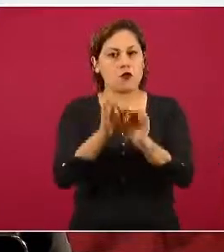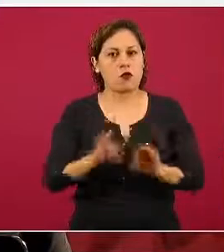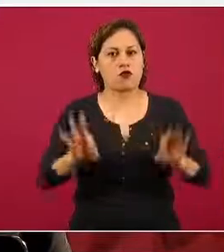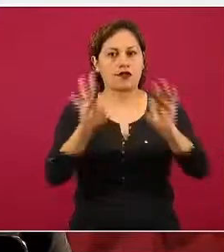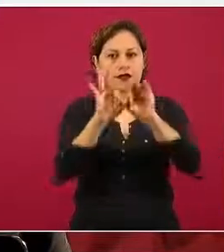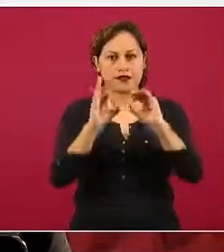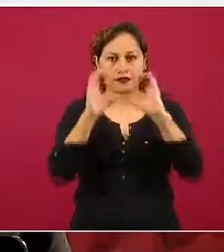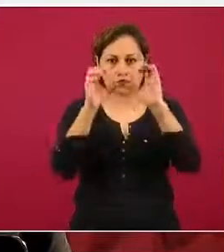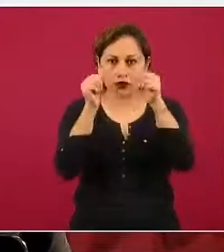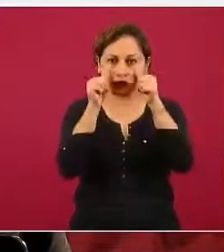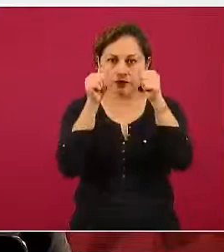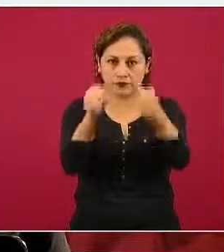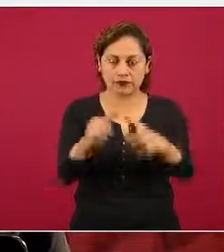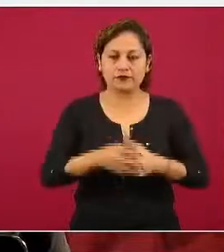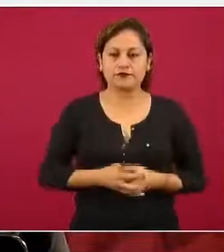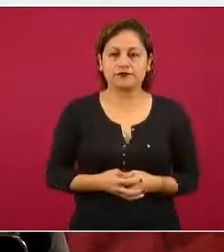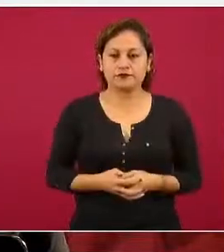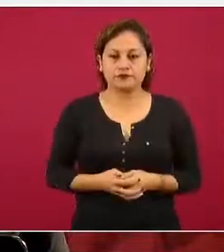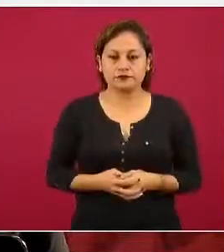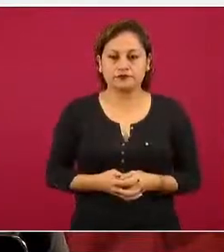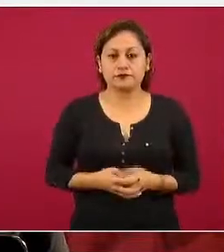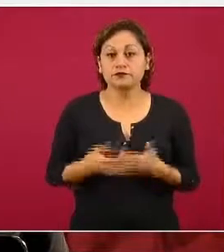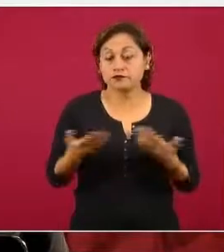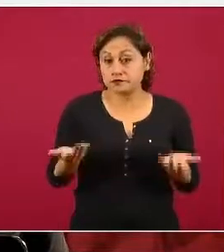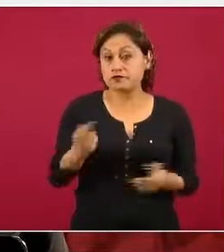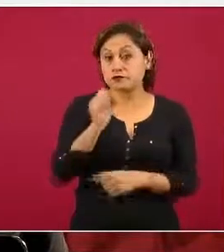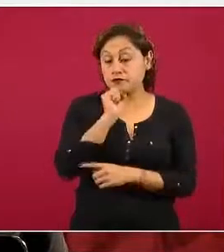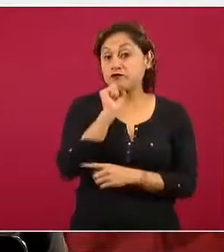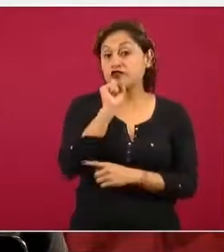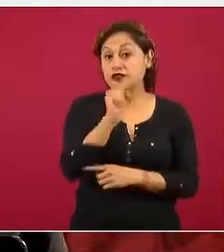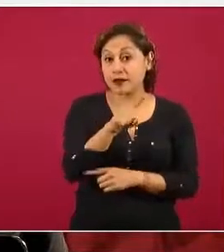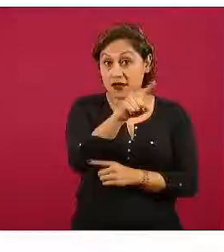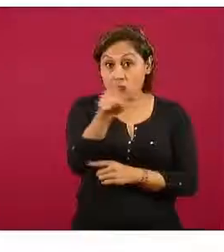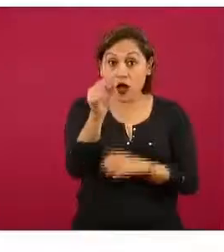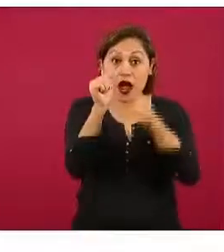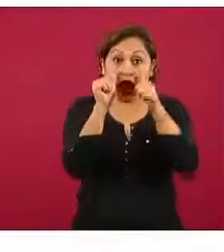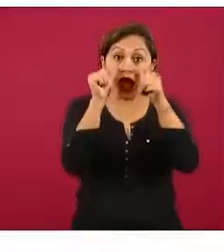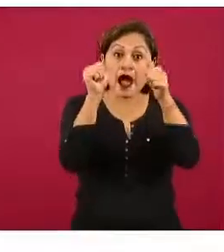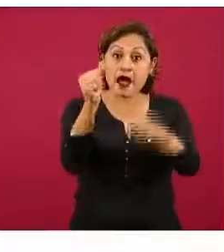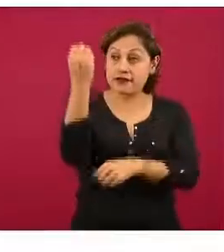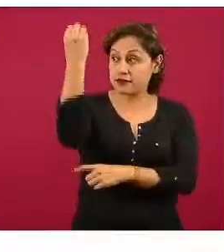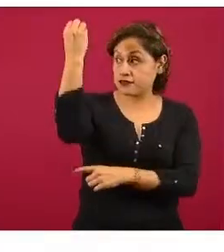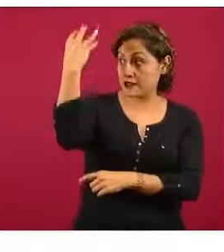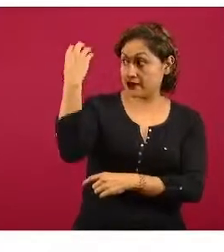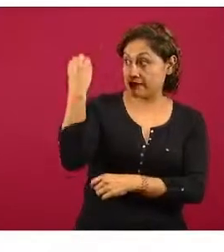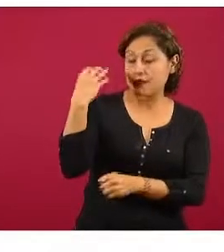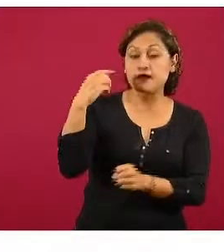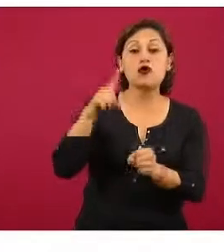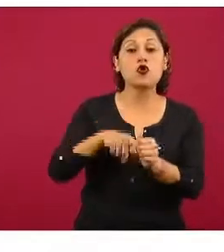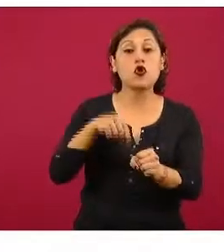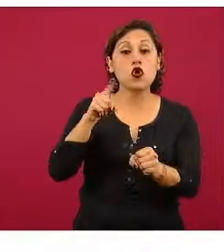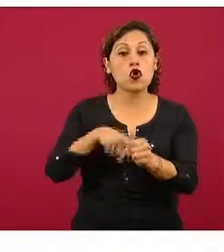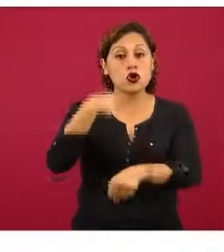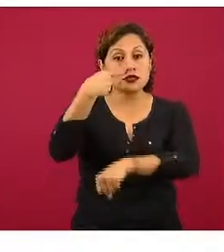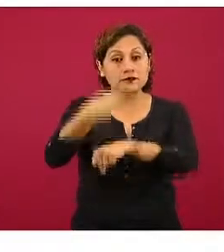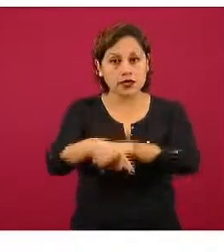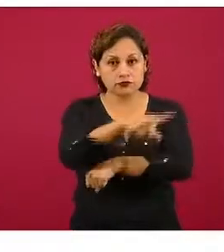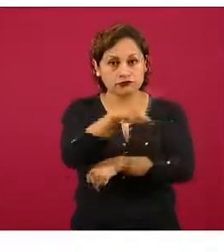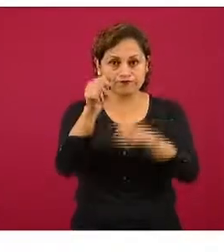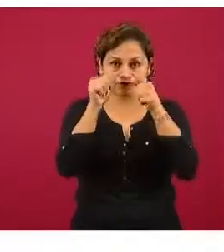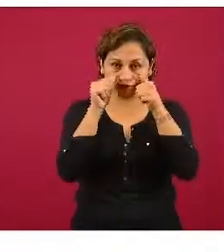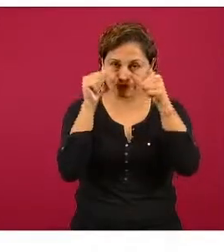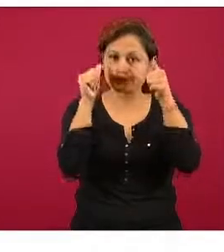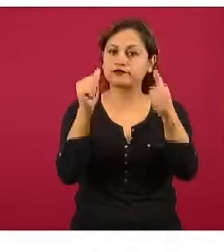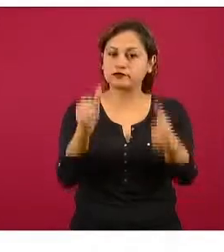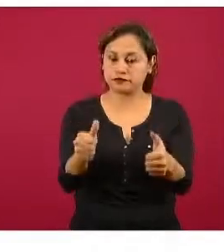Y que pues mantiene como tal el semáforo de riesgo epidémico, como lo estamos visualizando,